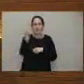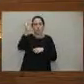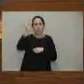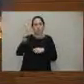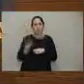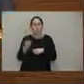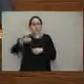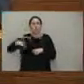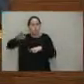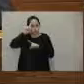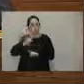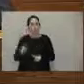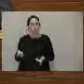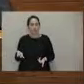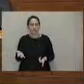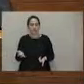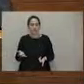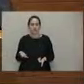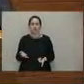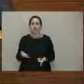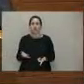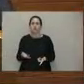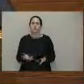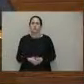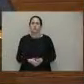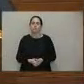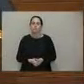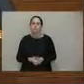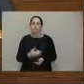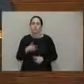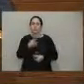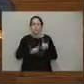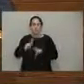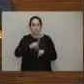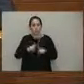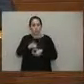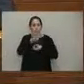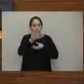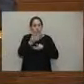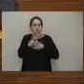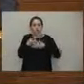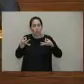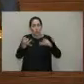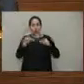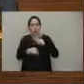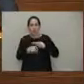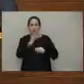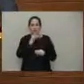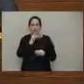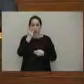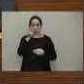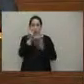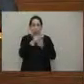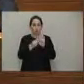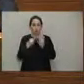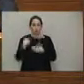mes. Es precisamente con el fin de combatir estos problemas de una información adecuada a lo que hacen referencia a los dos primeros puntos de